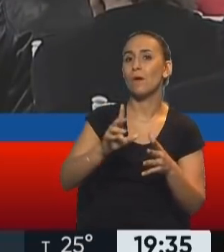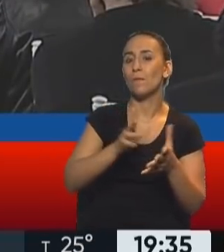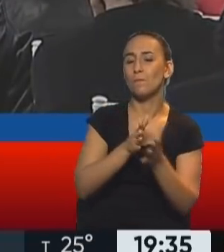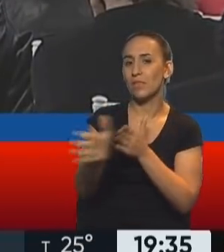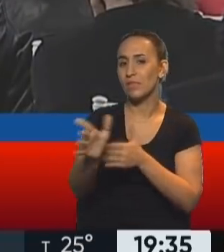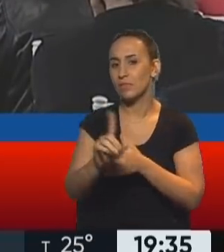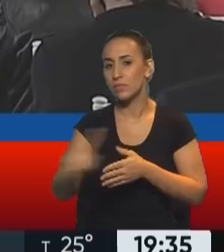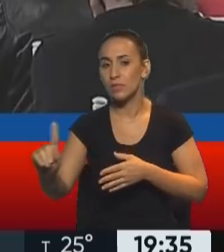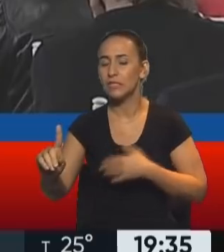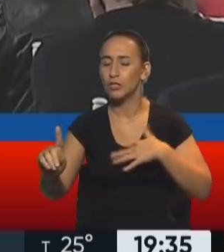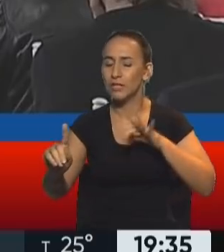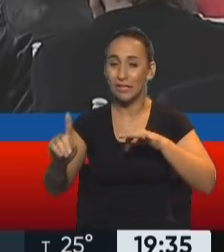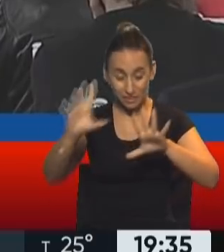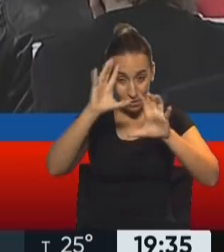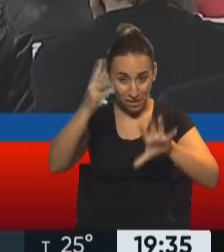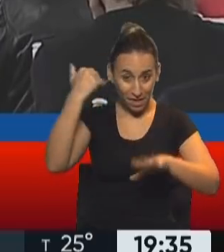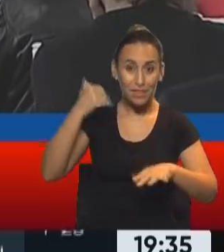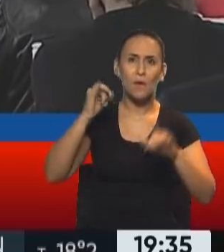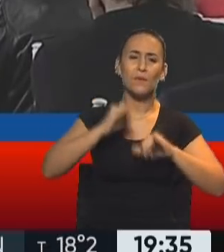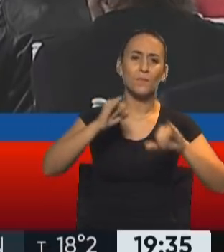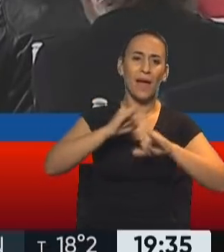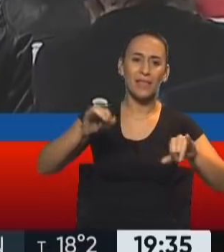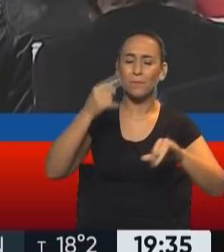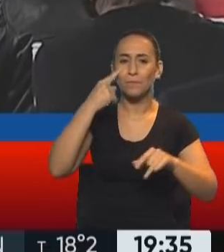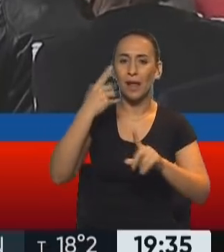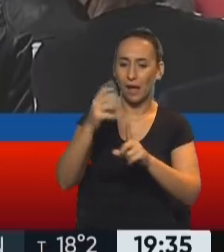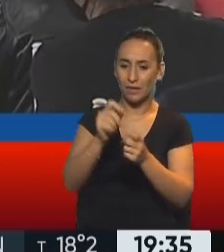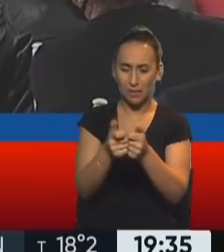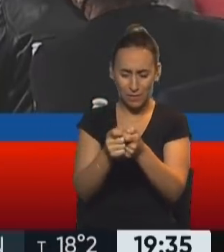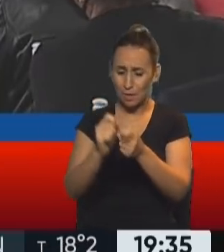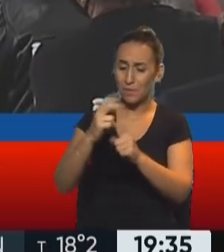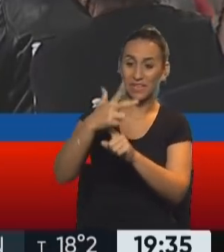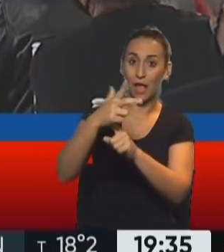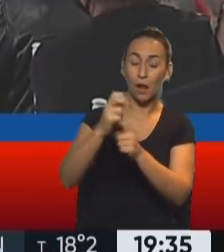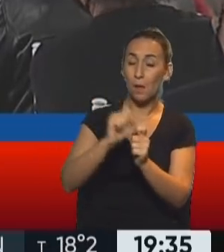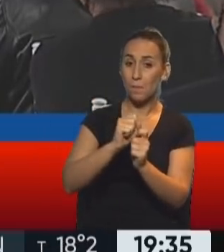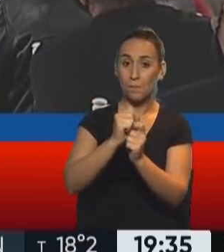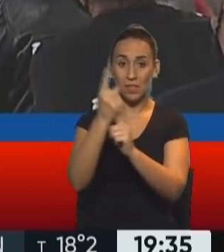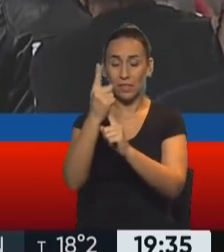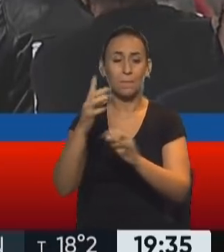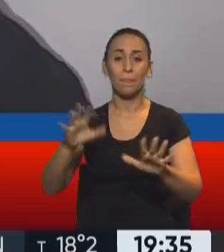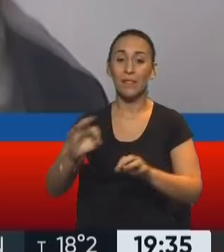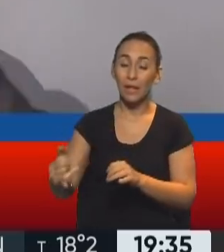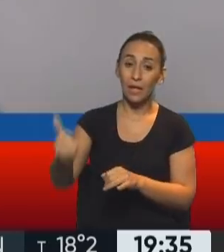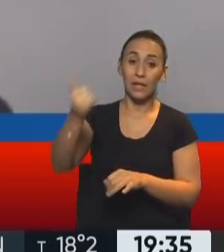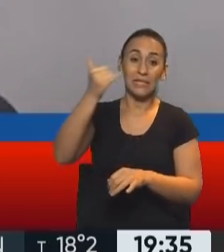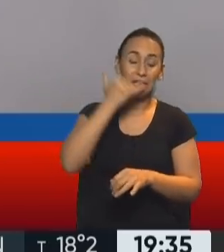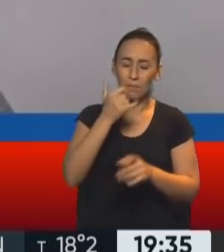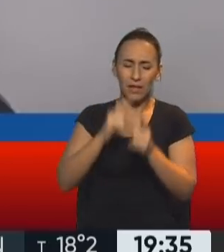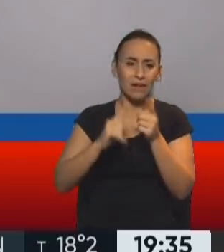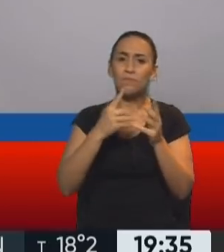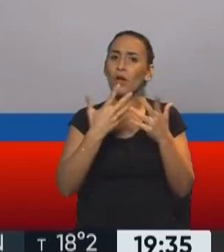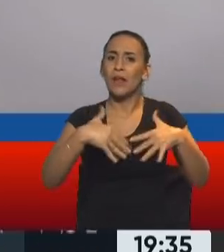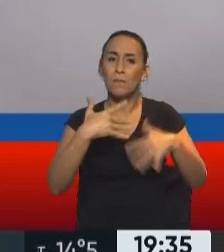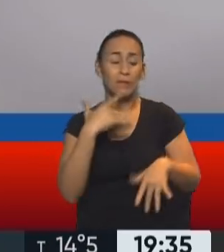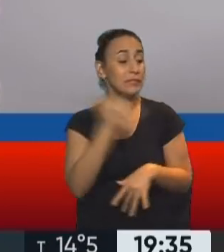hacía la parabólica humana, ¿se acuerdan de aquella propaganda? No sé cómo hacía para conseguir señal y nos decía, estamos acá, no puedo decirte dónde, pero... Bueno,